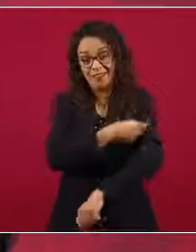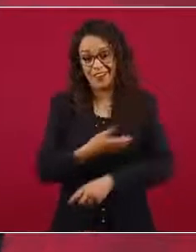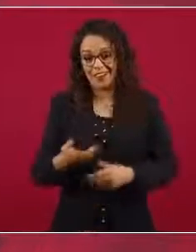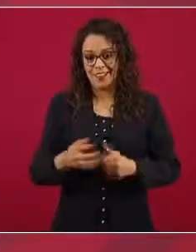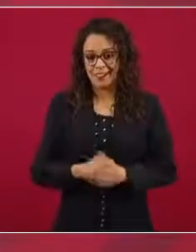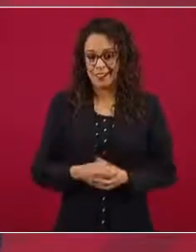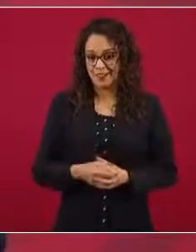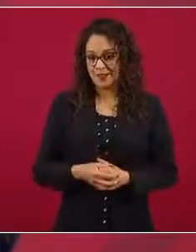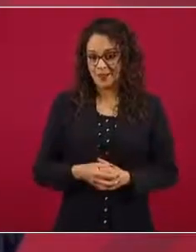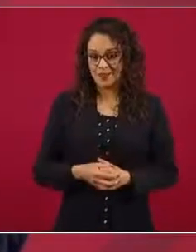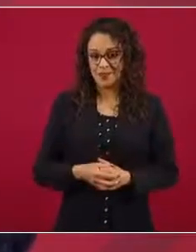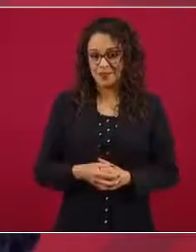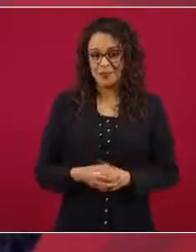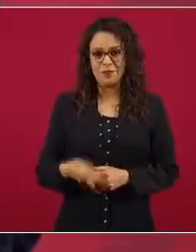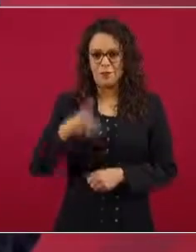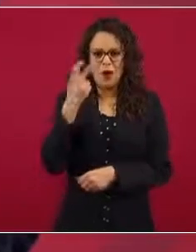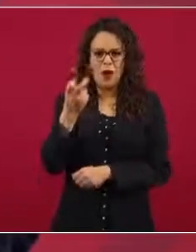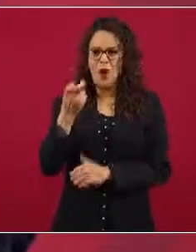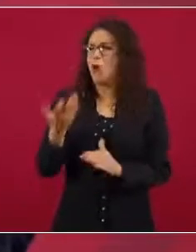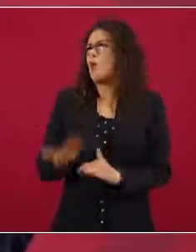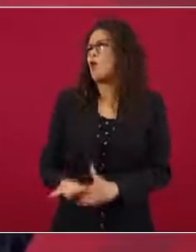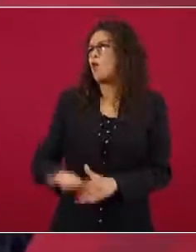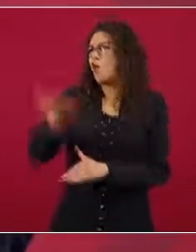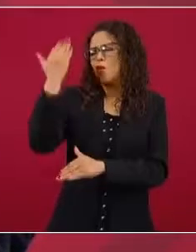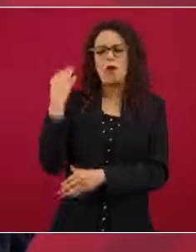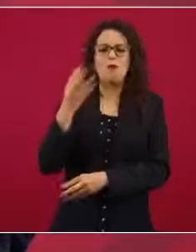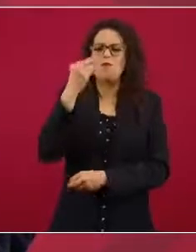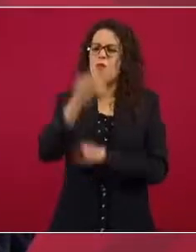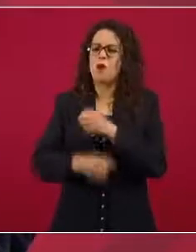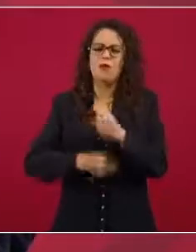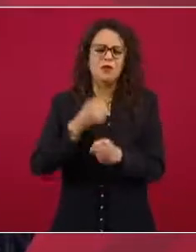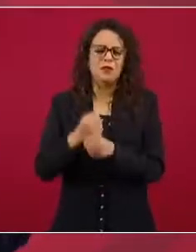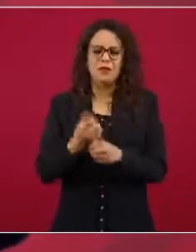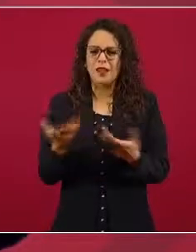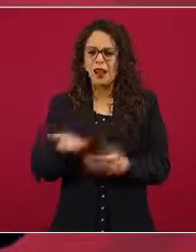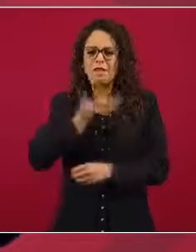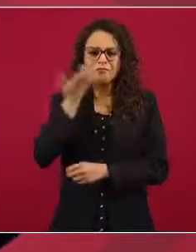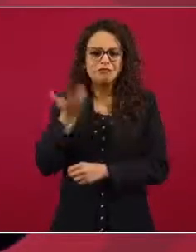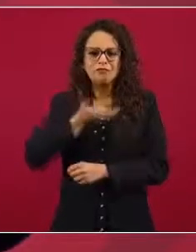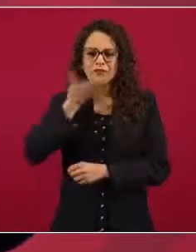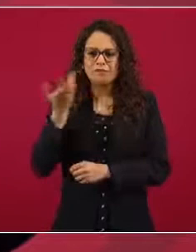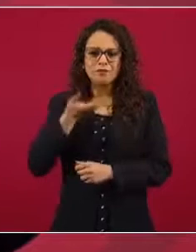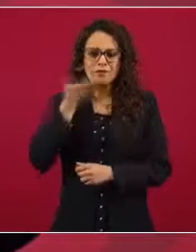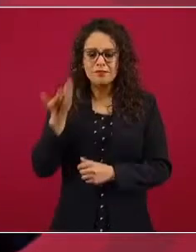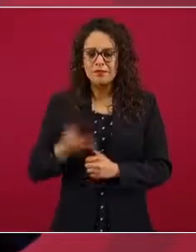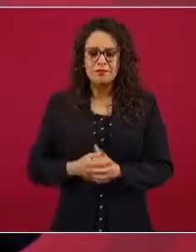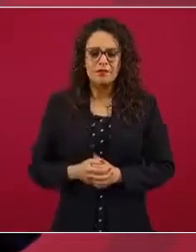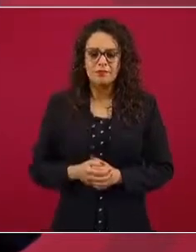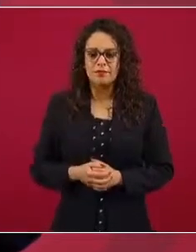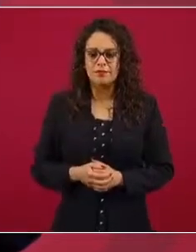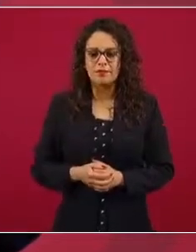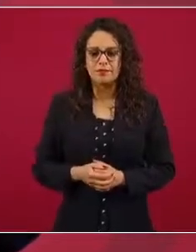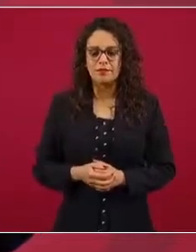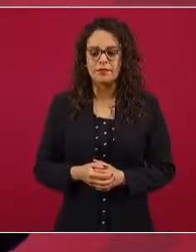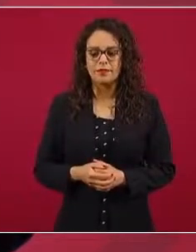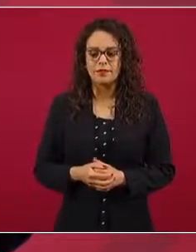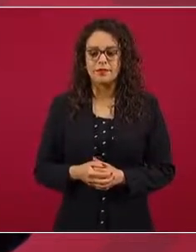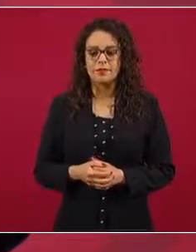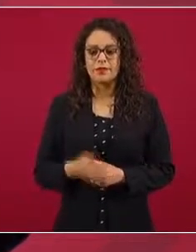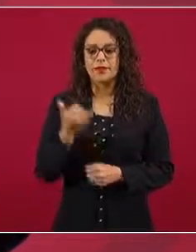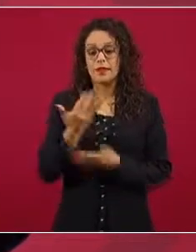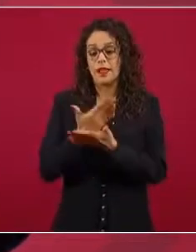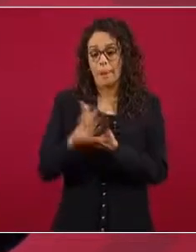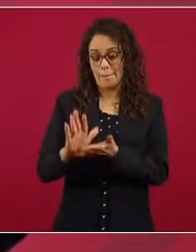Entonces, pero esto desde hace muchos años. ¿Sí? Además, la gente